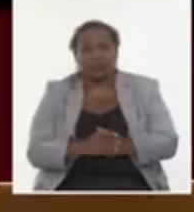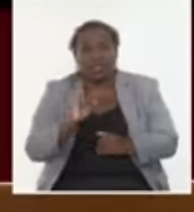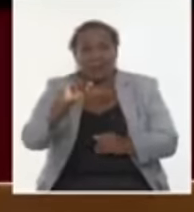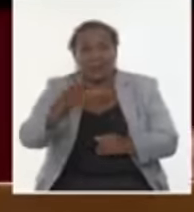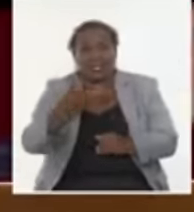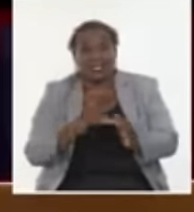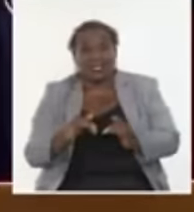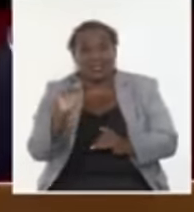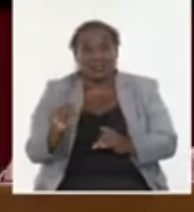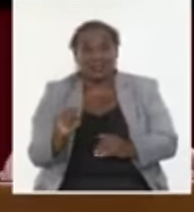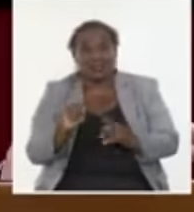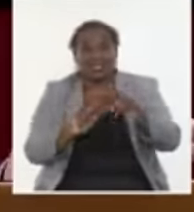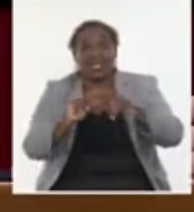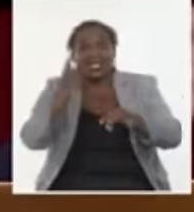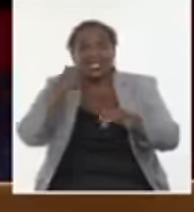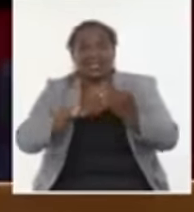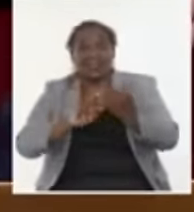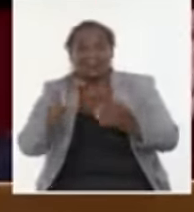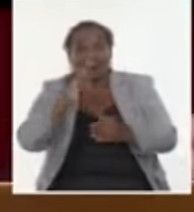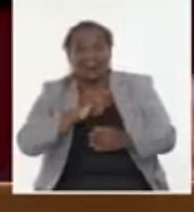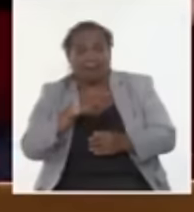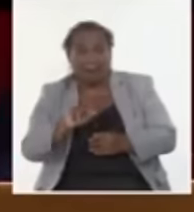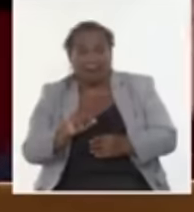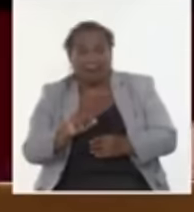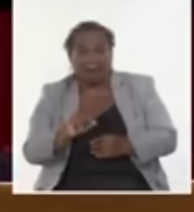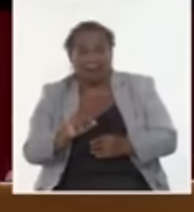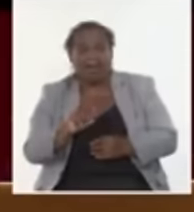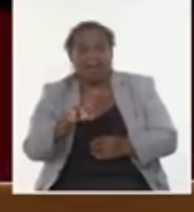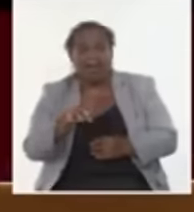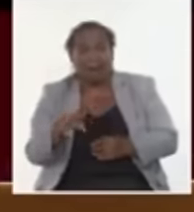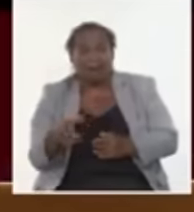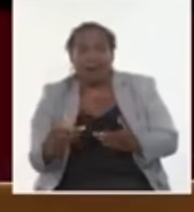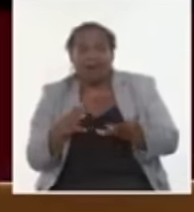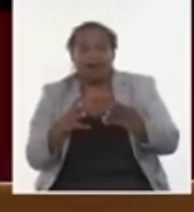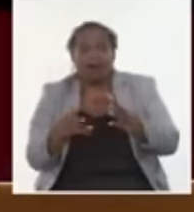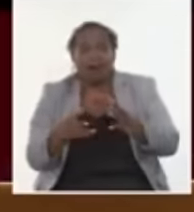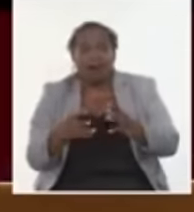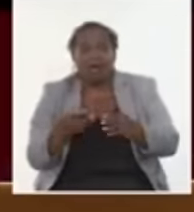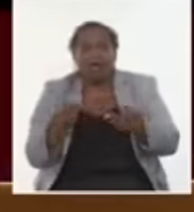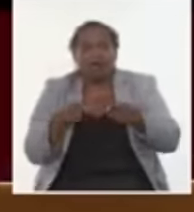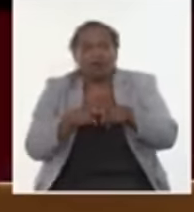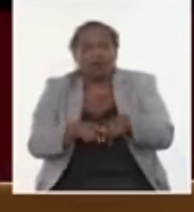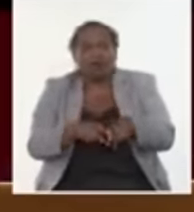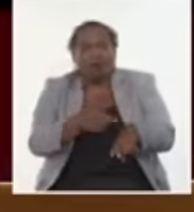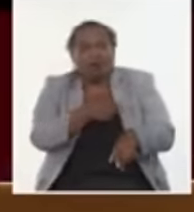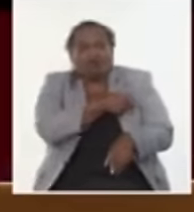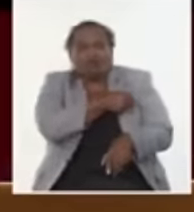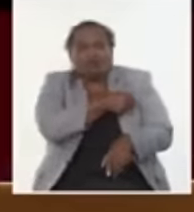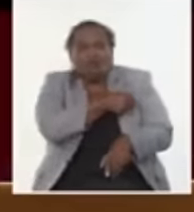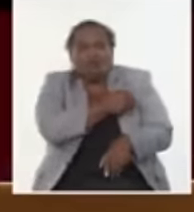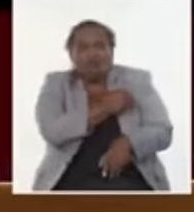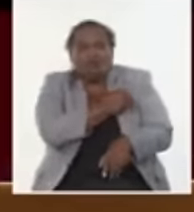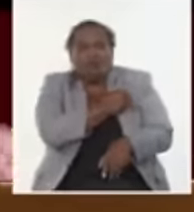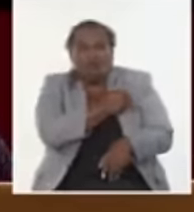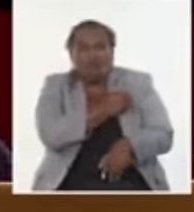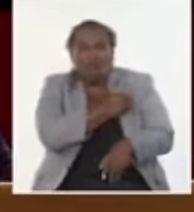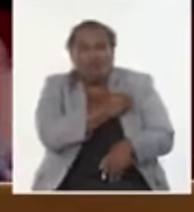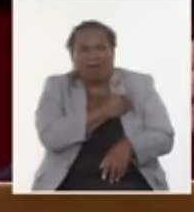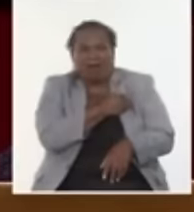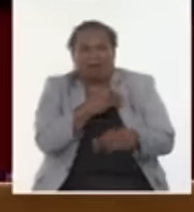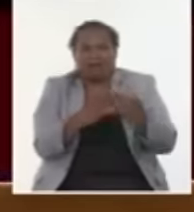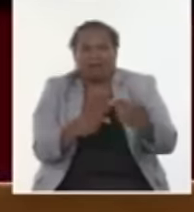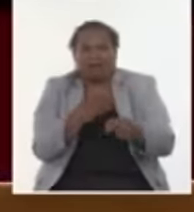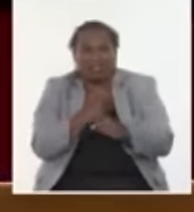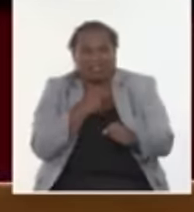Tapia, el Ministerio de Agricultura, pero con el acompañamiento de las Fuerzas Armadas Revolucionarias, que se ha hecho un trabajo metro